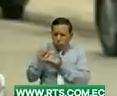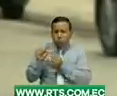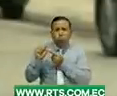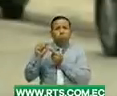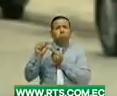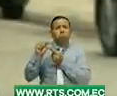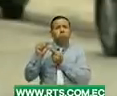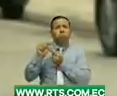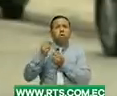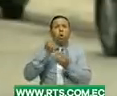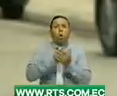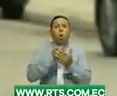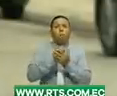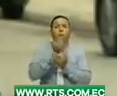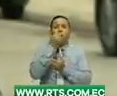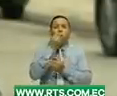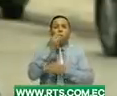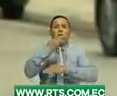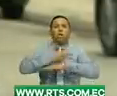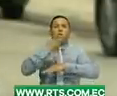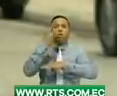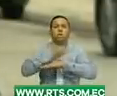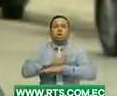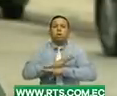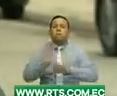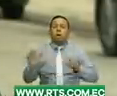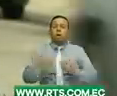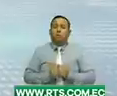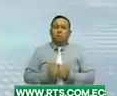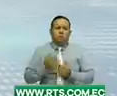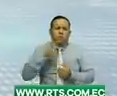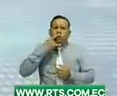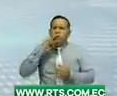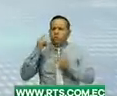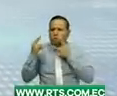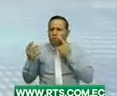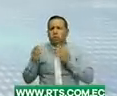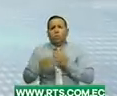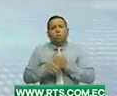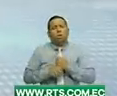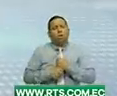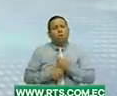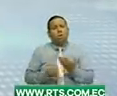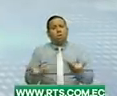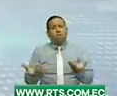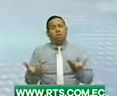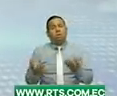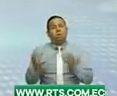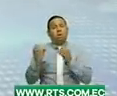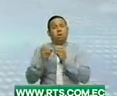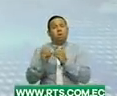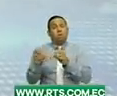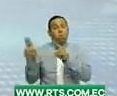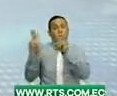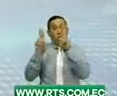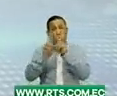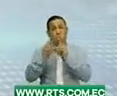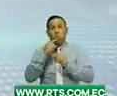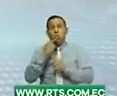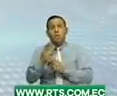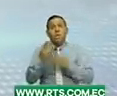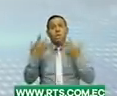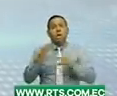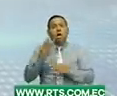2 días o 3 días, con un mes de uno de trabajo. Y eso es duro para los niños. Según estimaciones de la ONU, son más de 5,4 millones